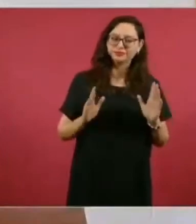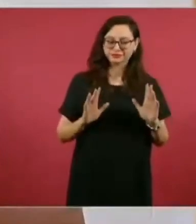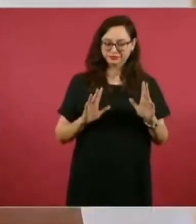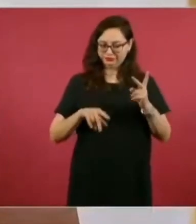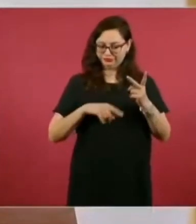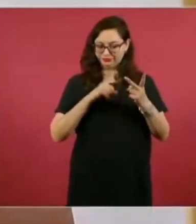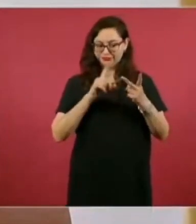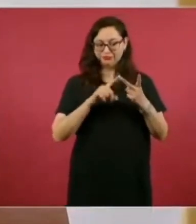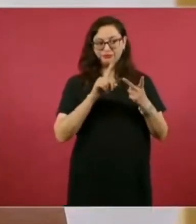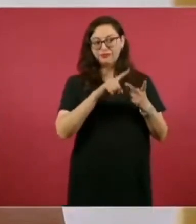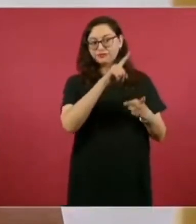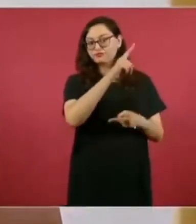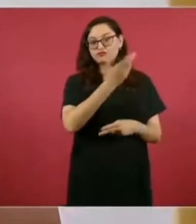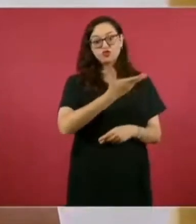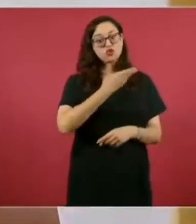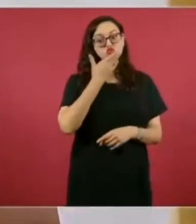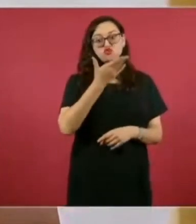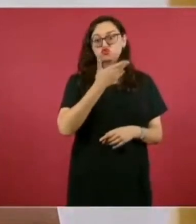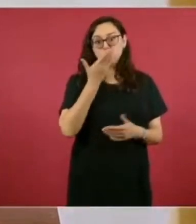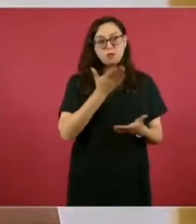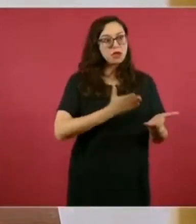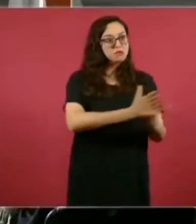intervencionista,